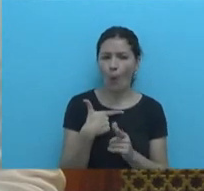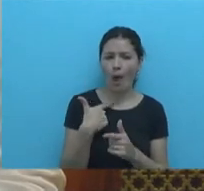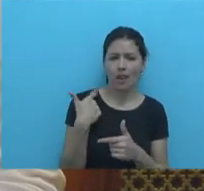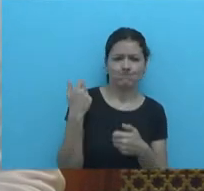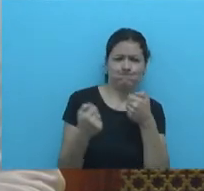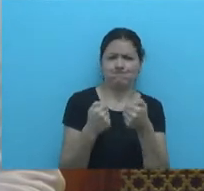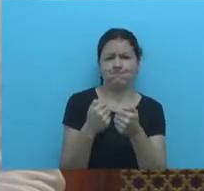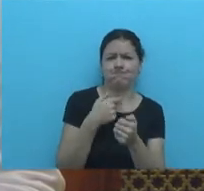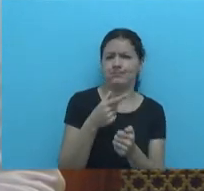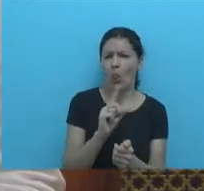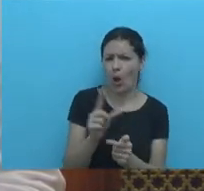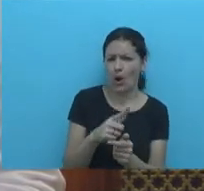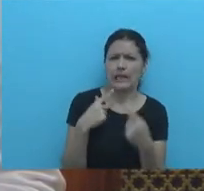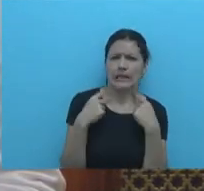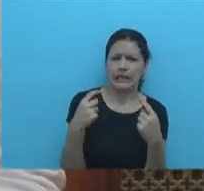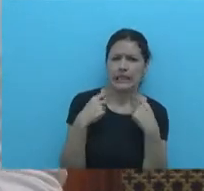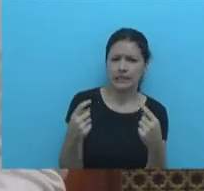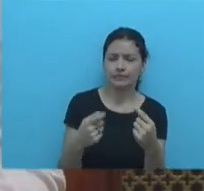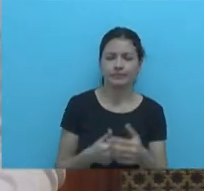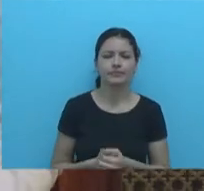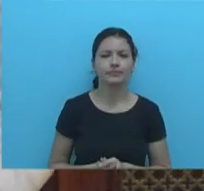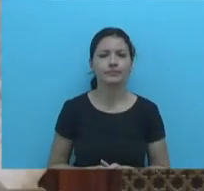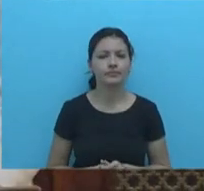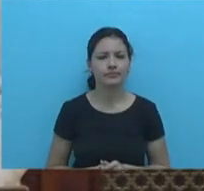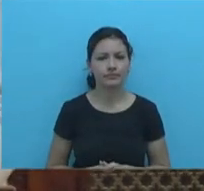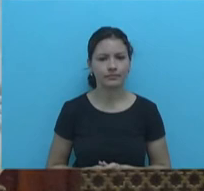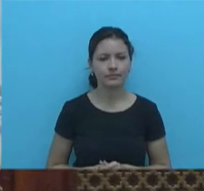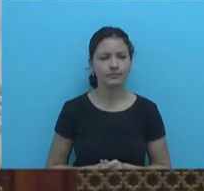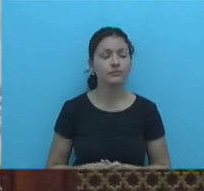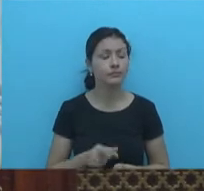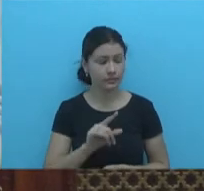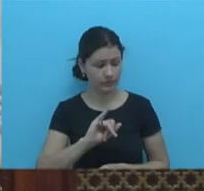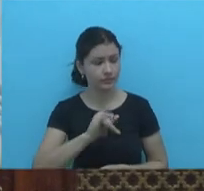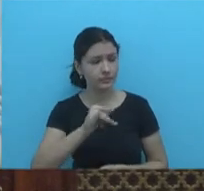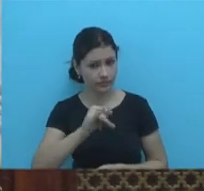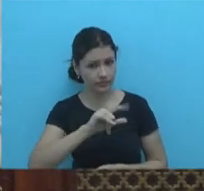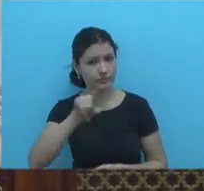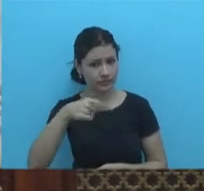Sí. Lo padecemos acá, ¿eh? Acá vienen